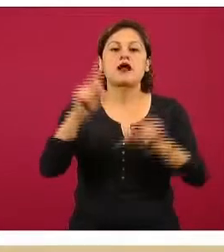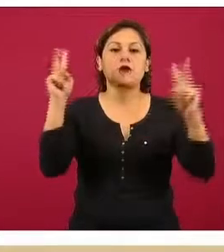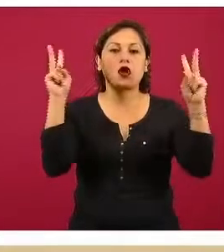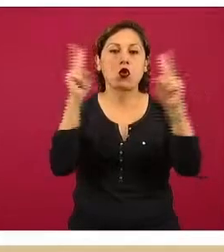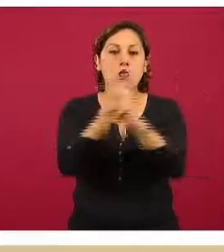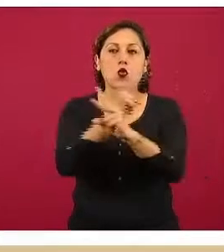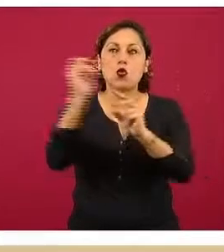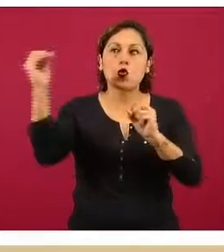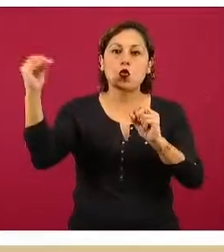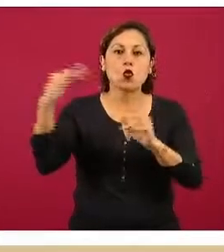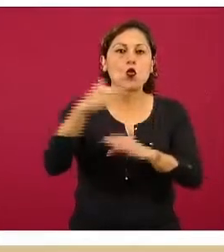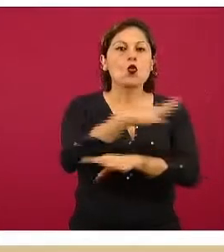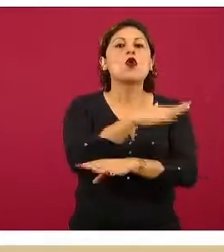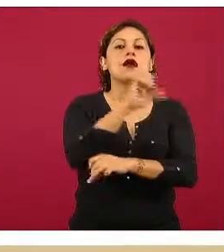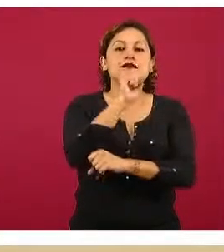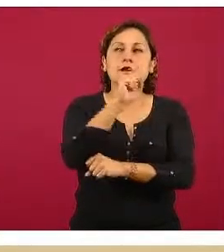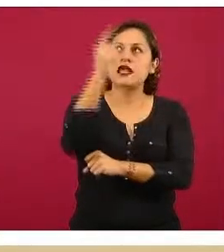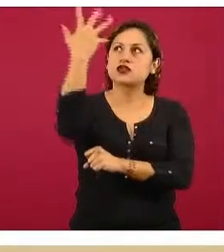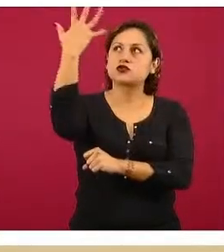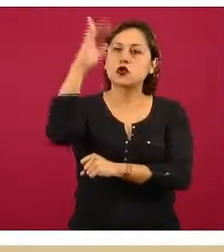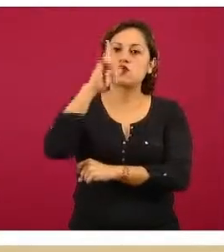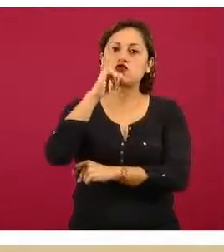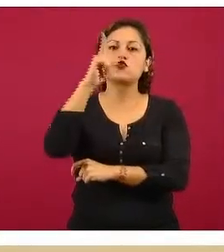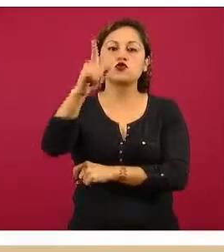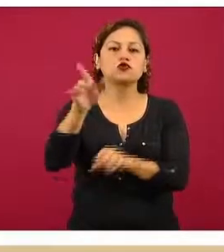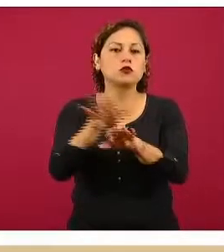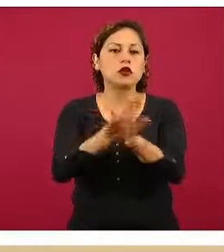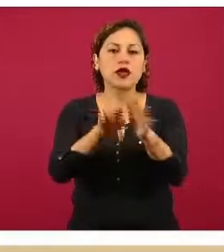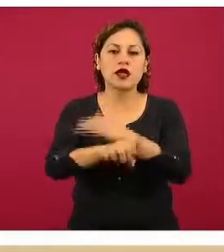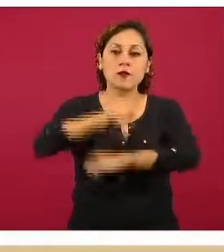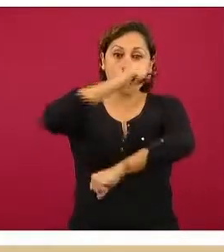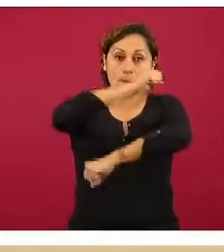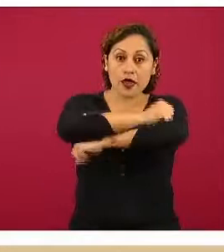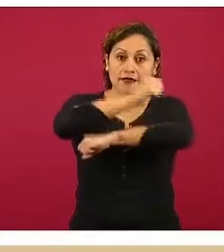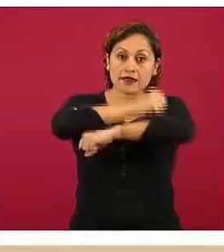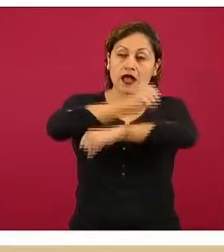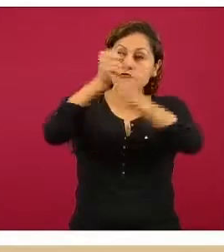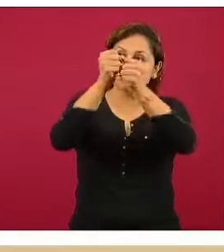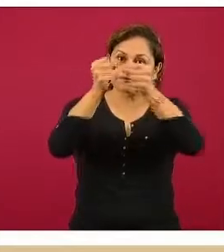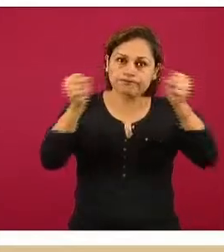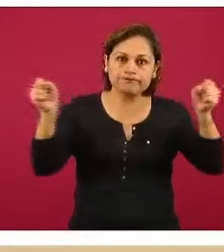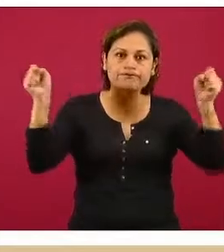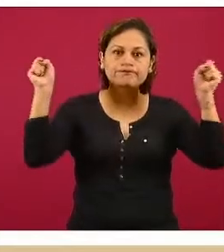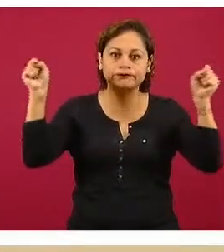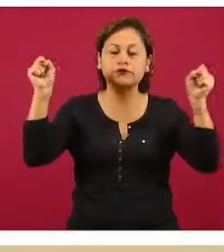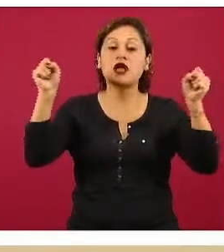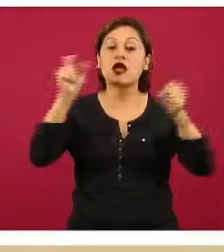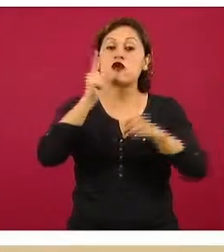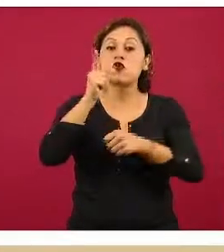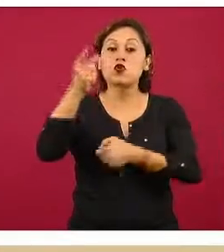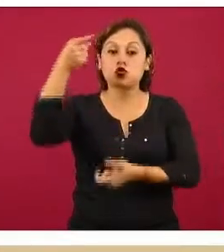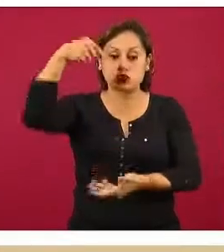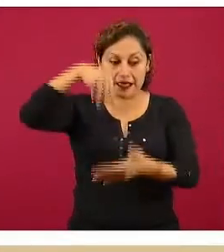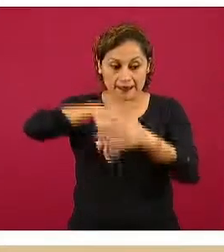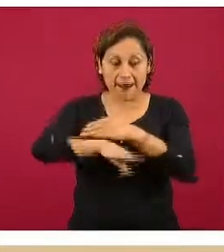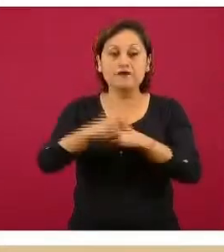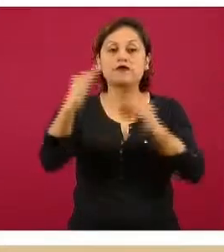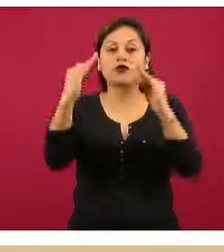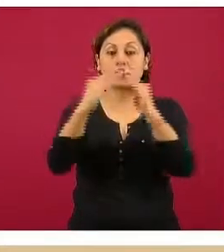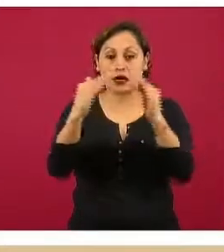sol. Entonces, abrir ventanas, que la ventilación entre en el sitio de mi casa o el área donde